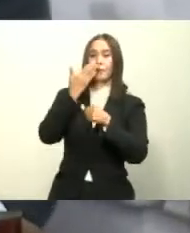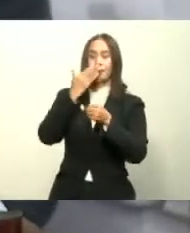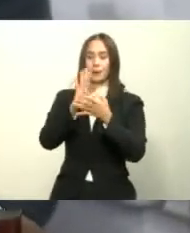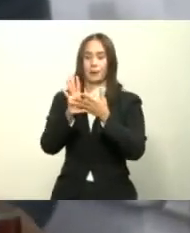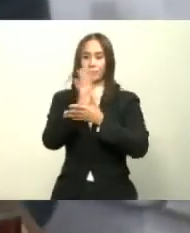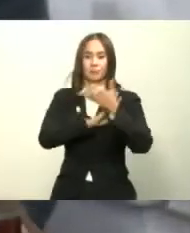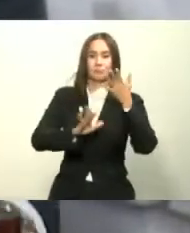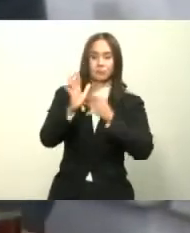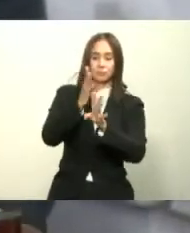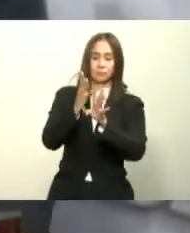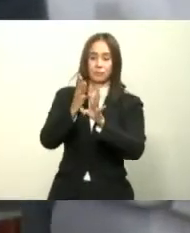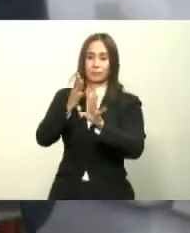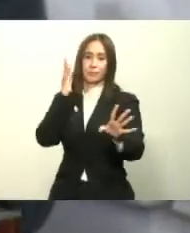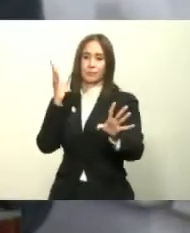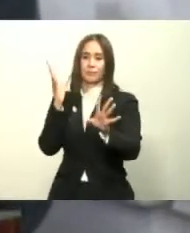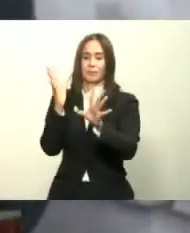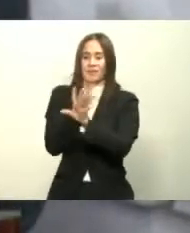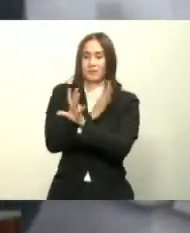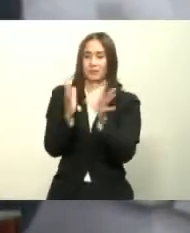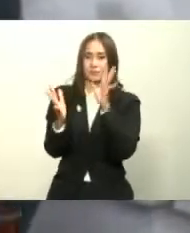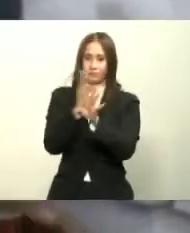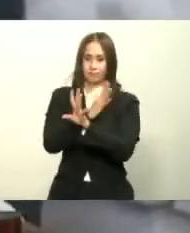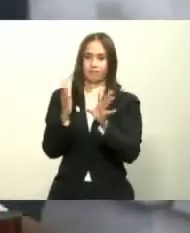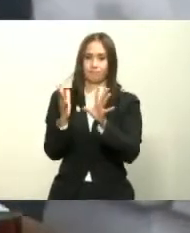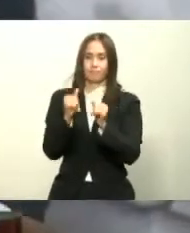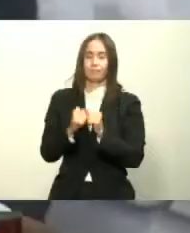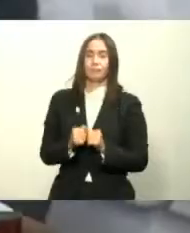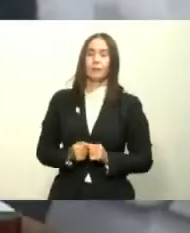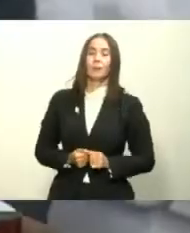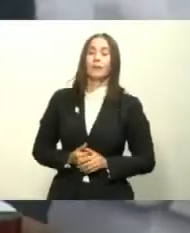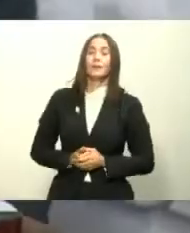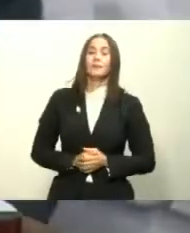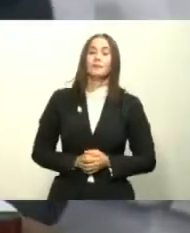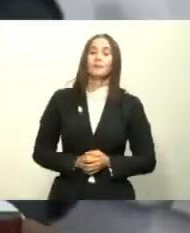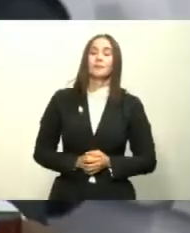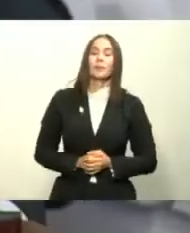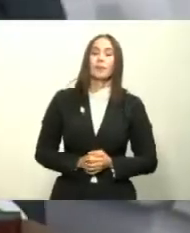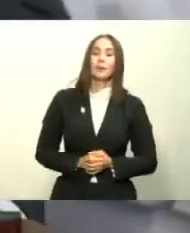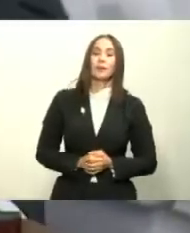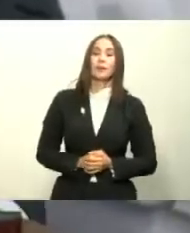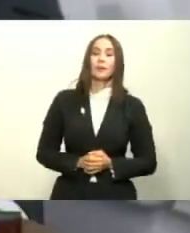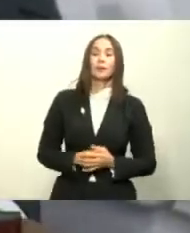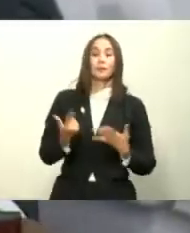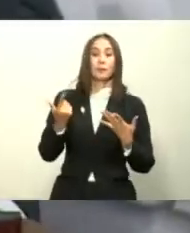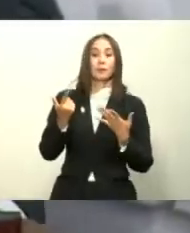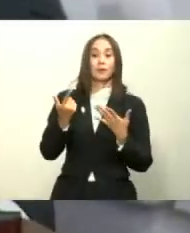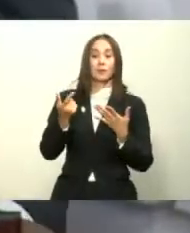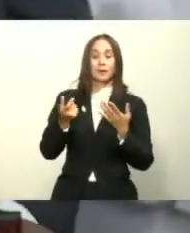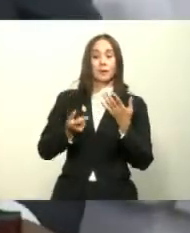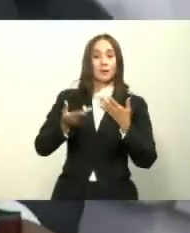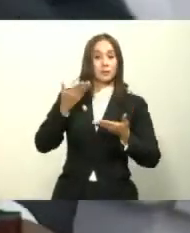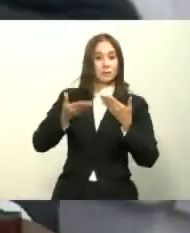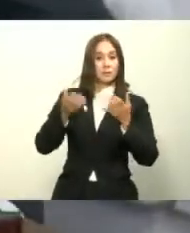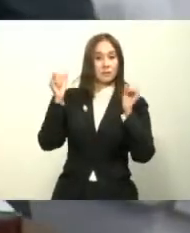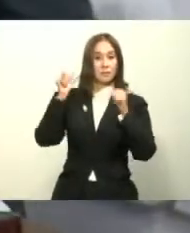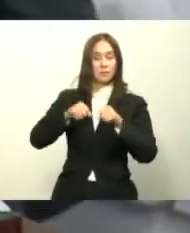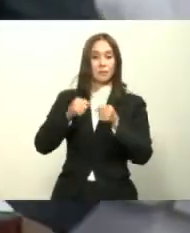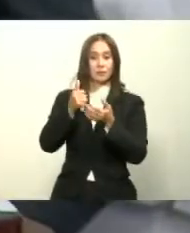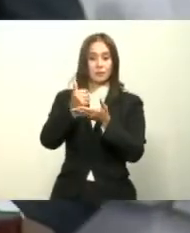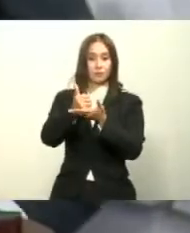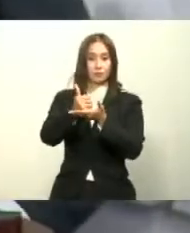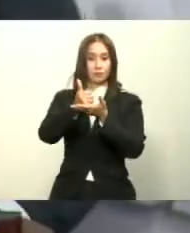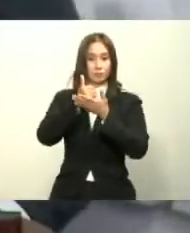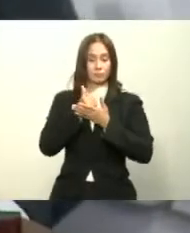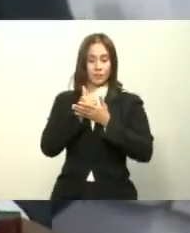gobernaciones del país se les entregaron 186.200 tarjetas, Cuando se les pida el desglose de esta distribución,